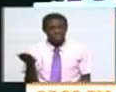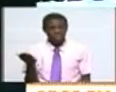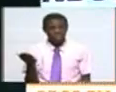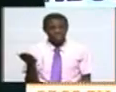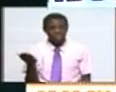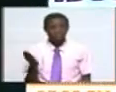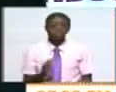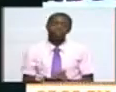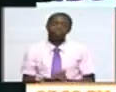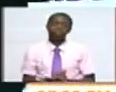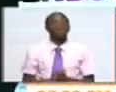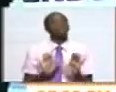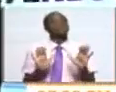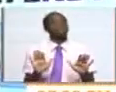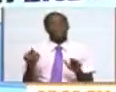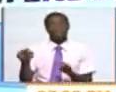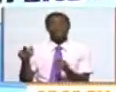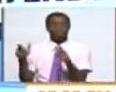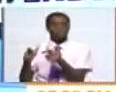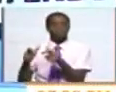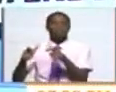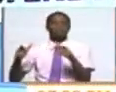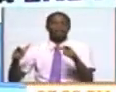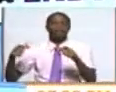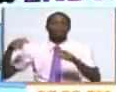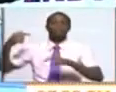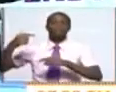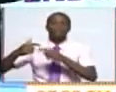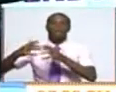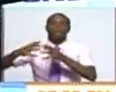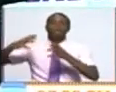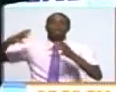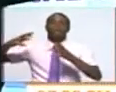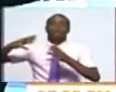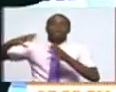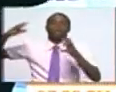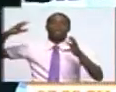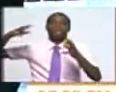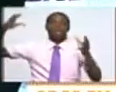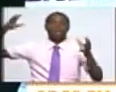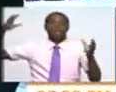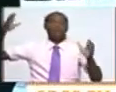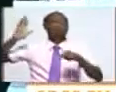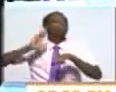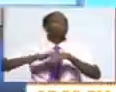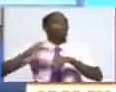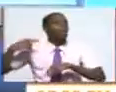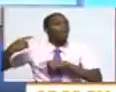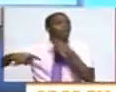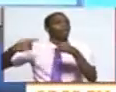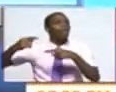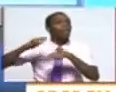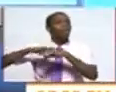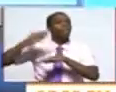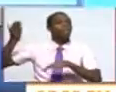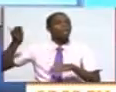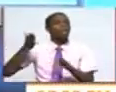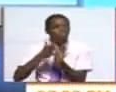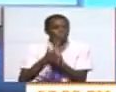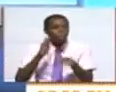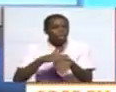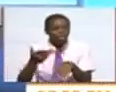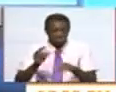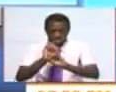Pero cada día va increyendo. ¿Y ustedes saben por qué va increyendo? Porque cada día es más. Se los voy a decir